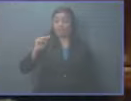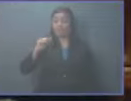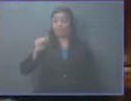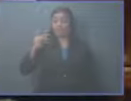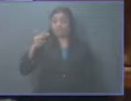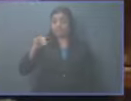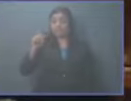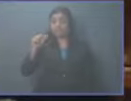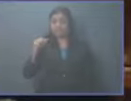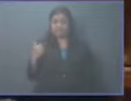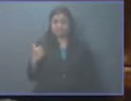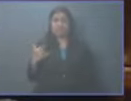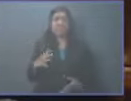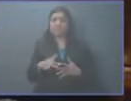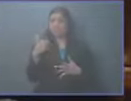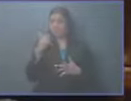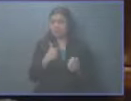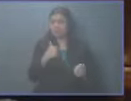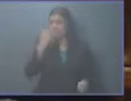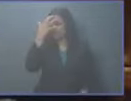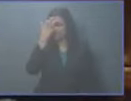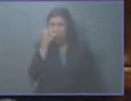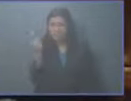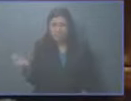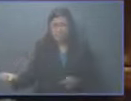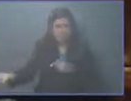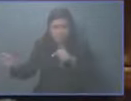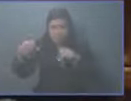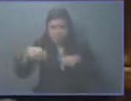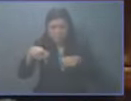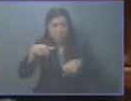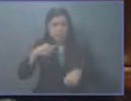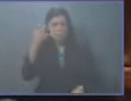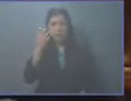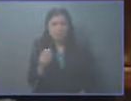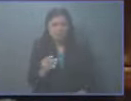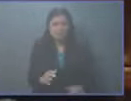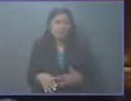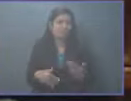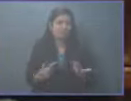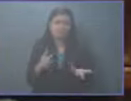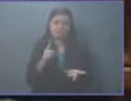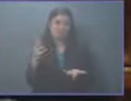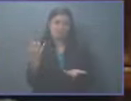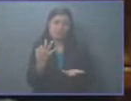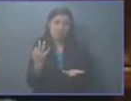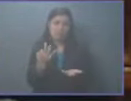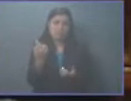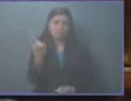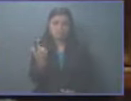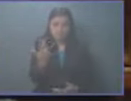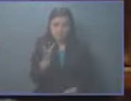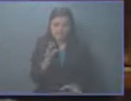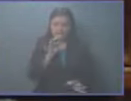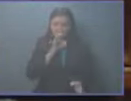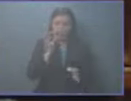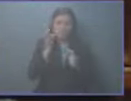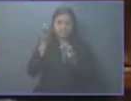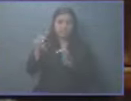era innecesario venir a un proceso de desafuero cuando él ya no tenía el cargo de